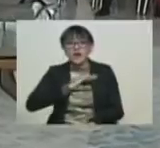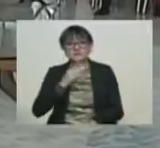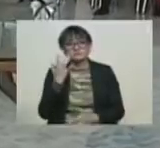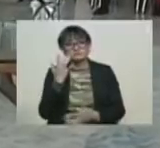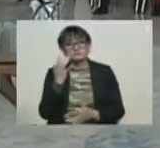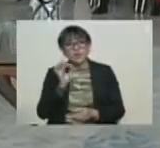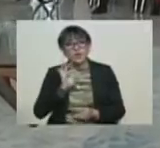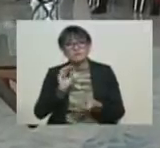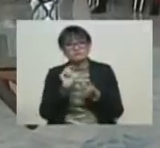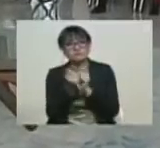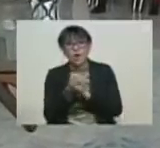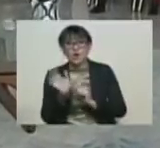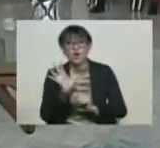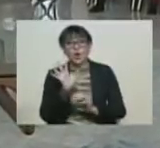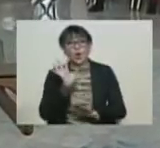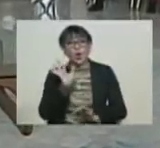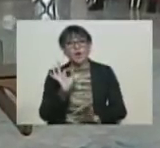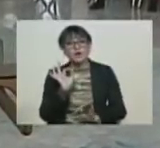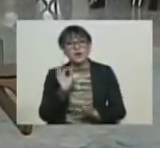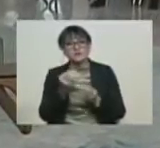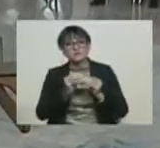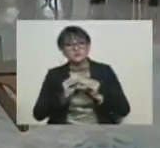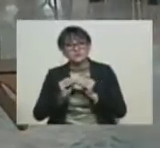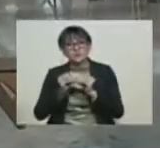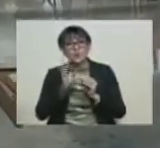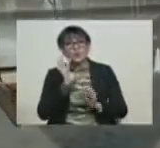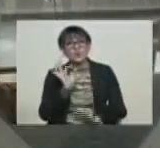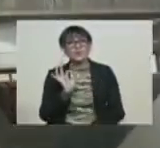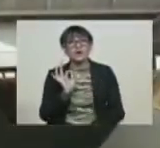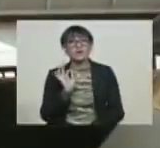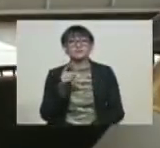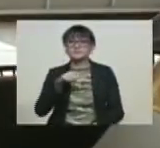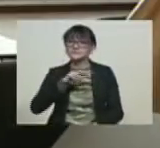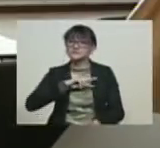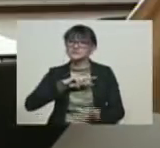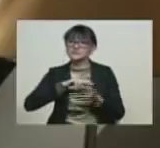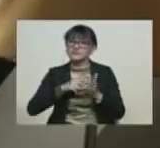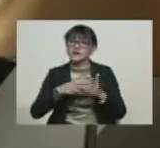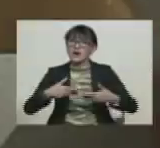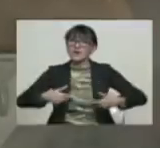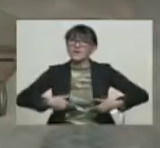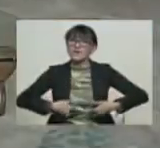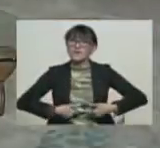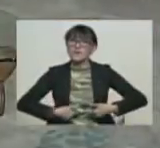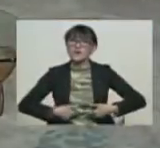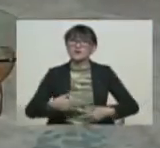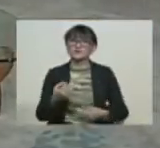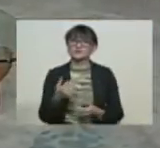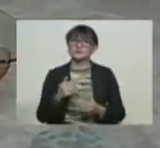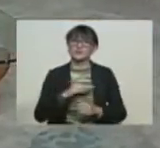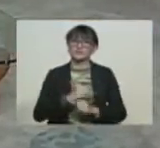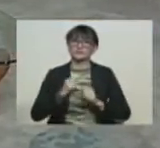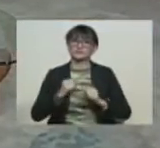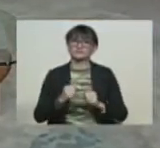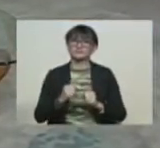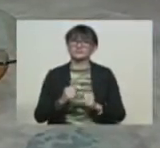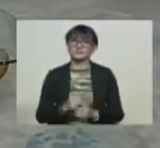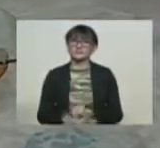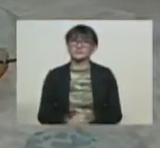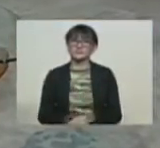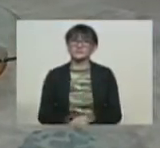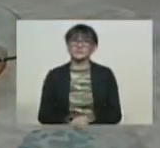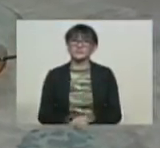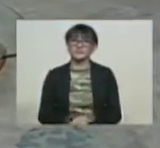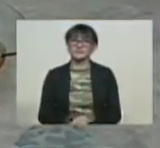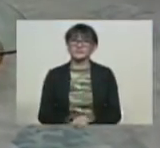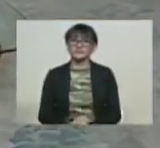visión original. Es lo que hemos hecho. Ha sido un esfuerzo titánico. Y nosotros debemos